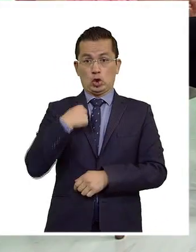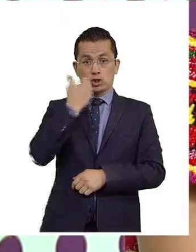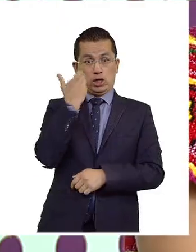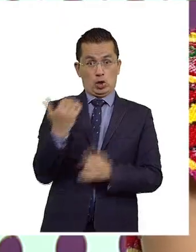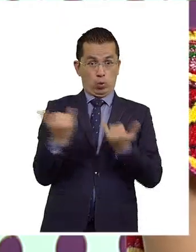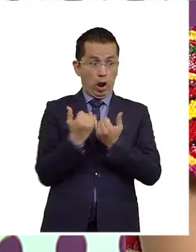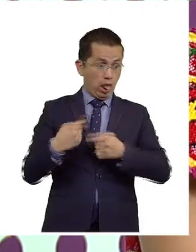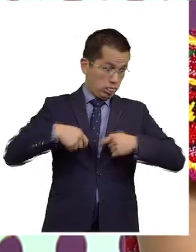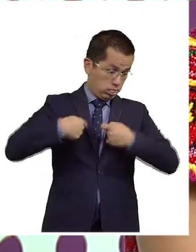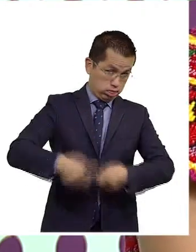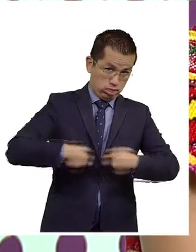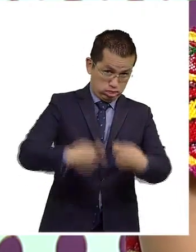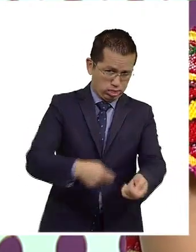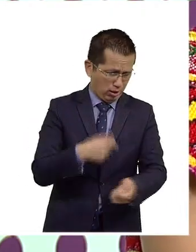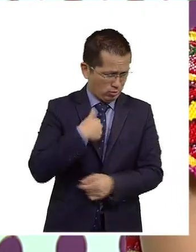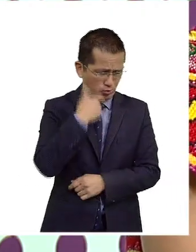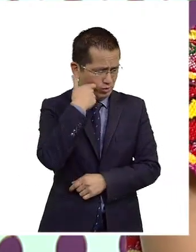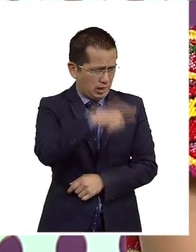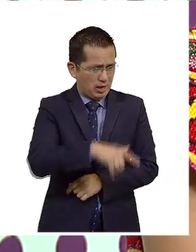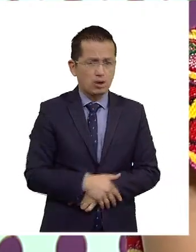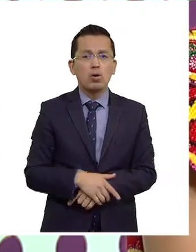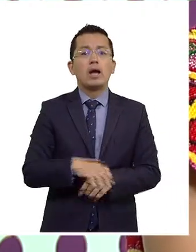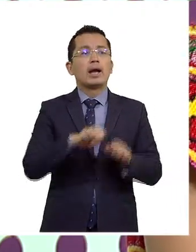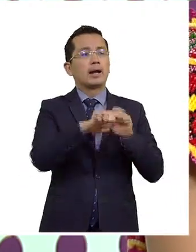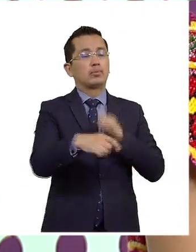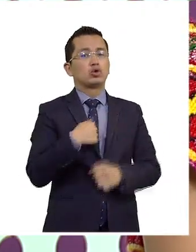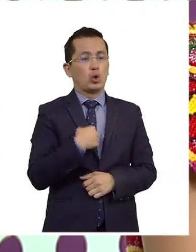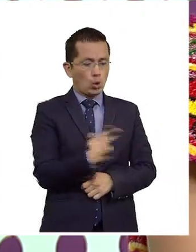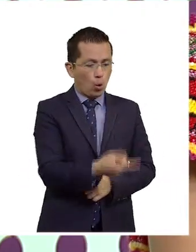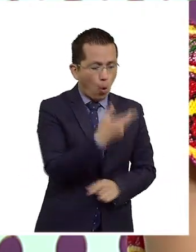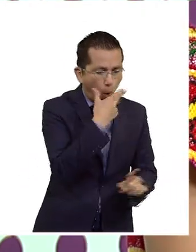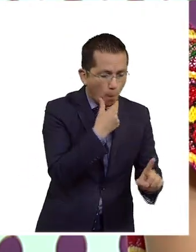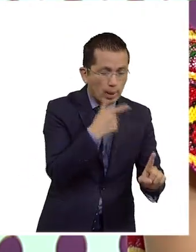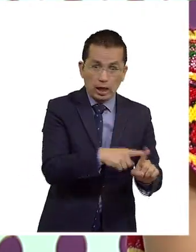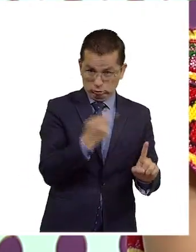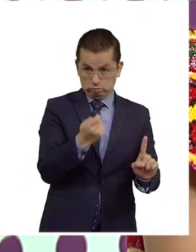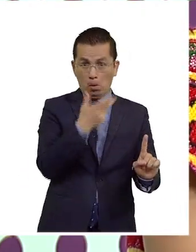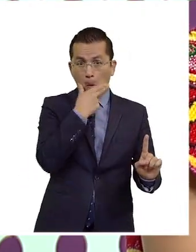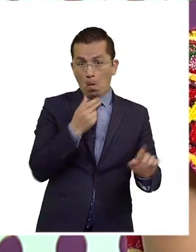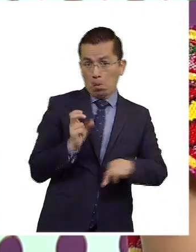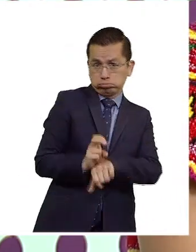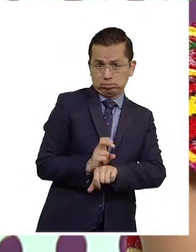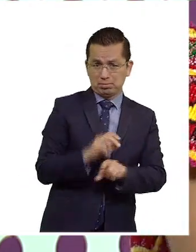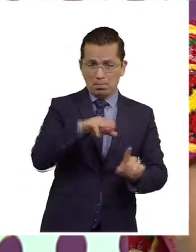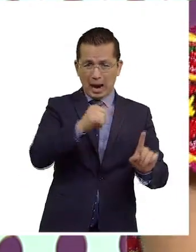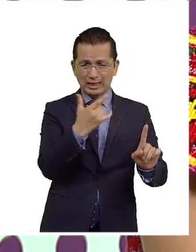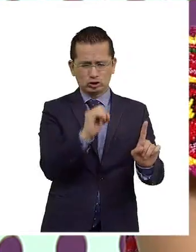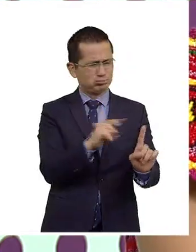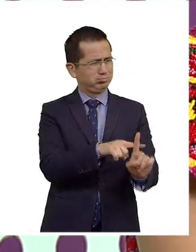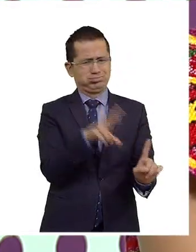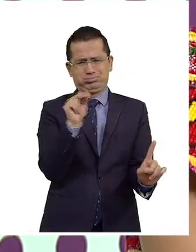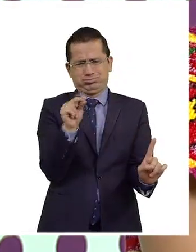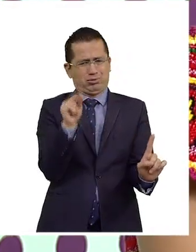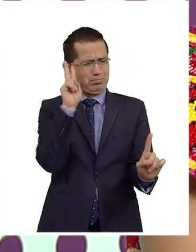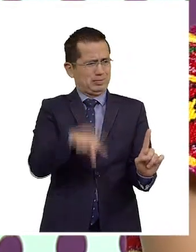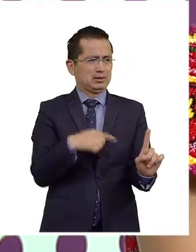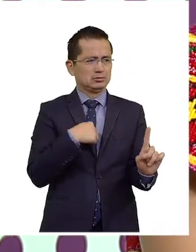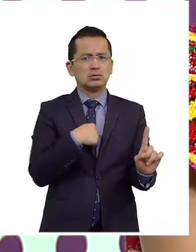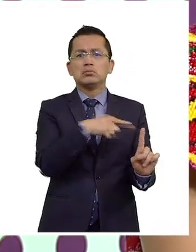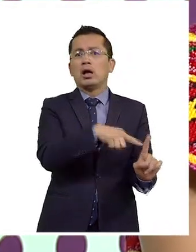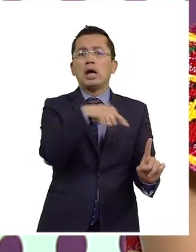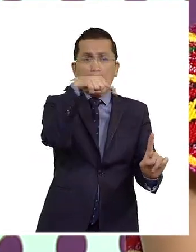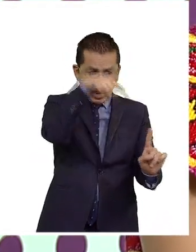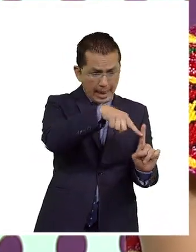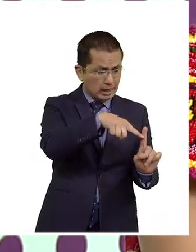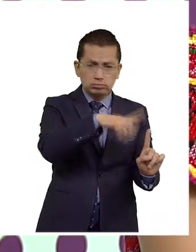hijo hombre que por supuesto no es un macho, ¿no? Sí. Ni él, y además es algo maravilloso porque no es nada más que no se le permita, sino él no